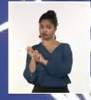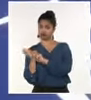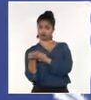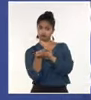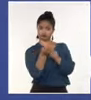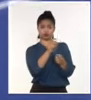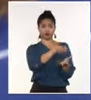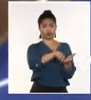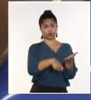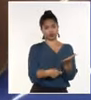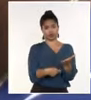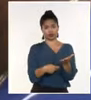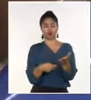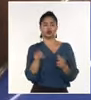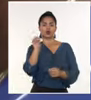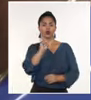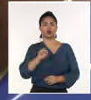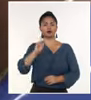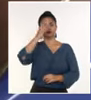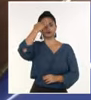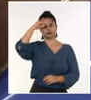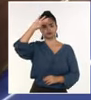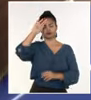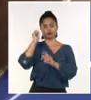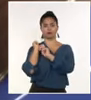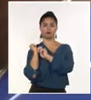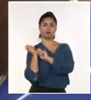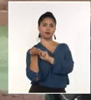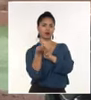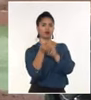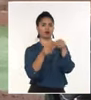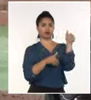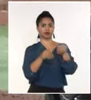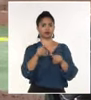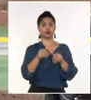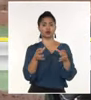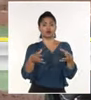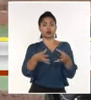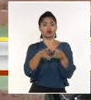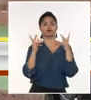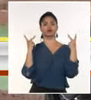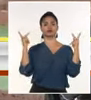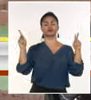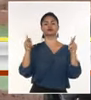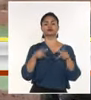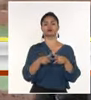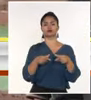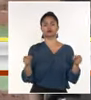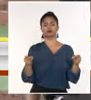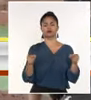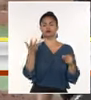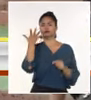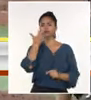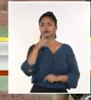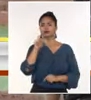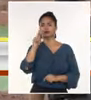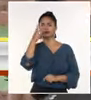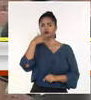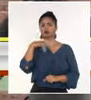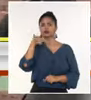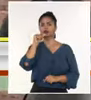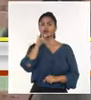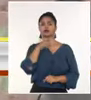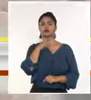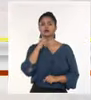Federación Cubana de Béisbol participó en el máximo nivel de la Liga Profesional de Japón. Ese fue el caso de Raidel Martínez, que salvó